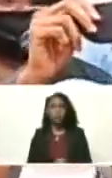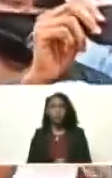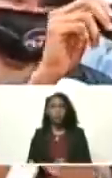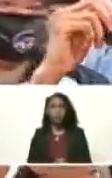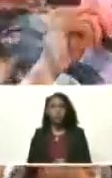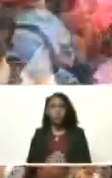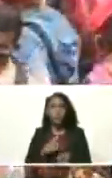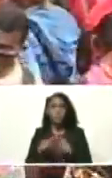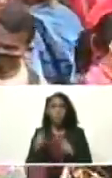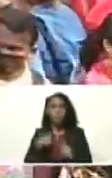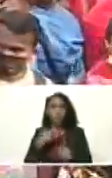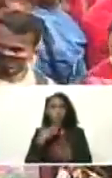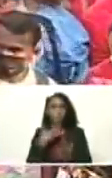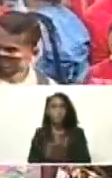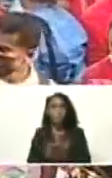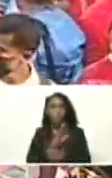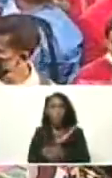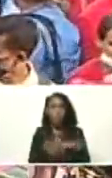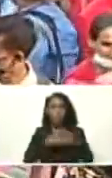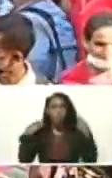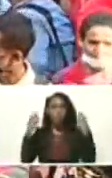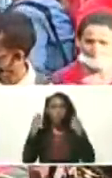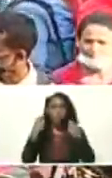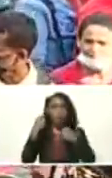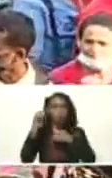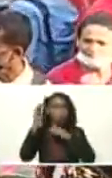Pero yo le pido al Poder Popular, oído,